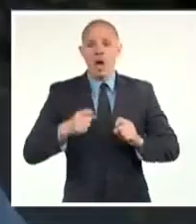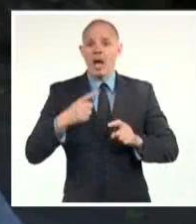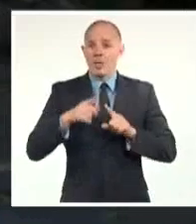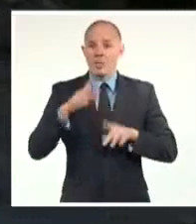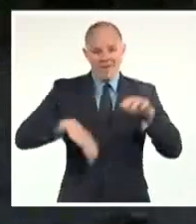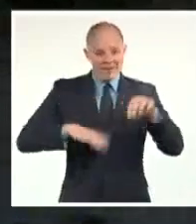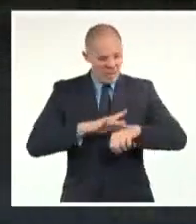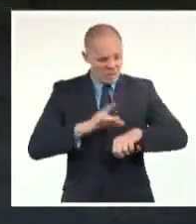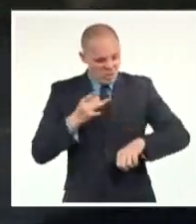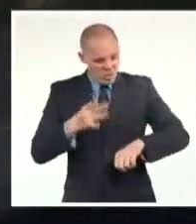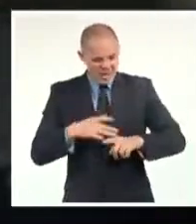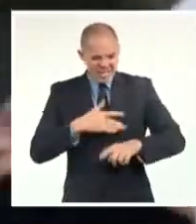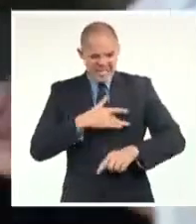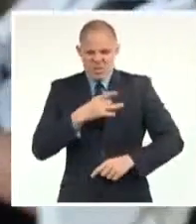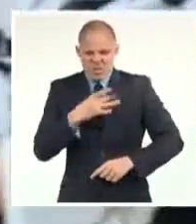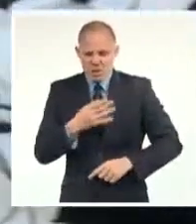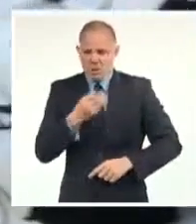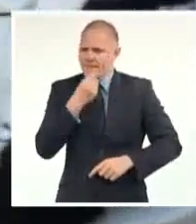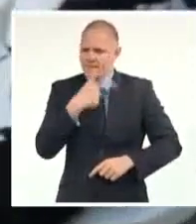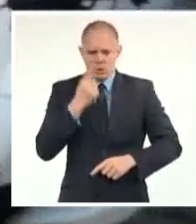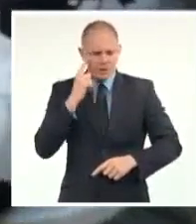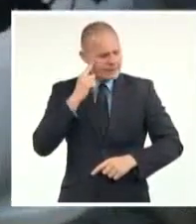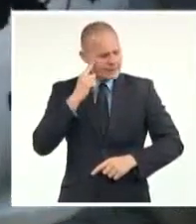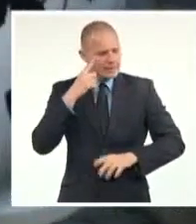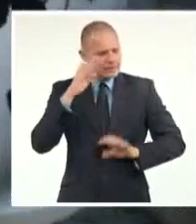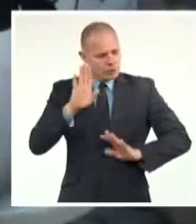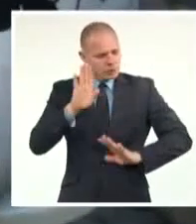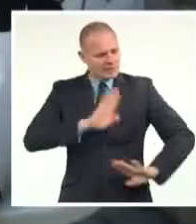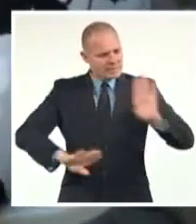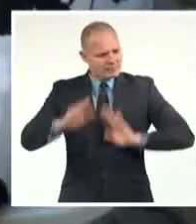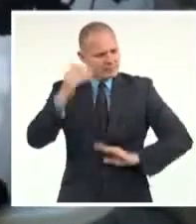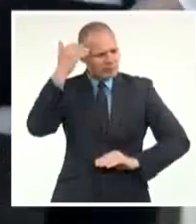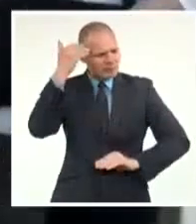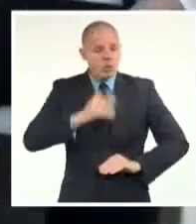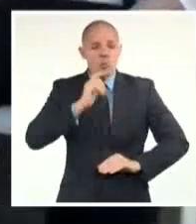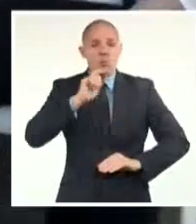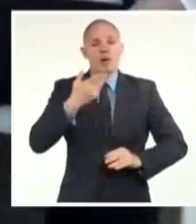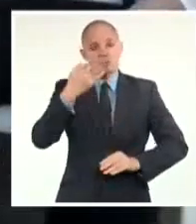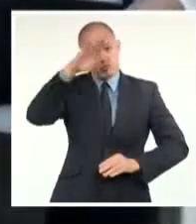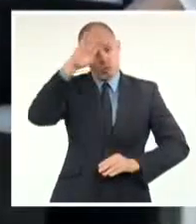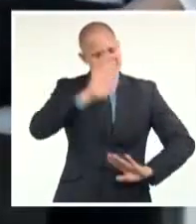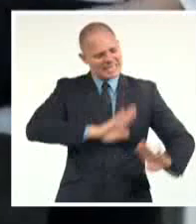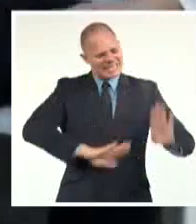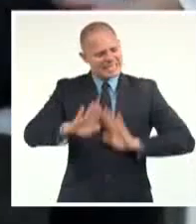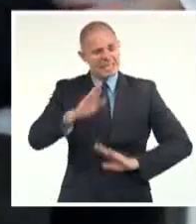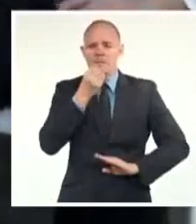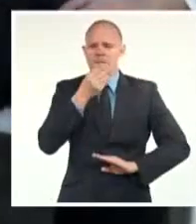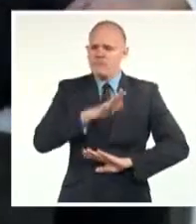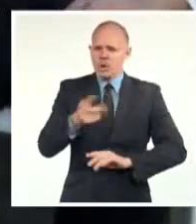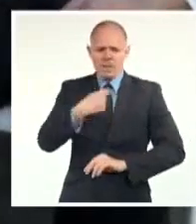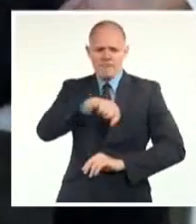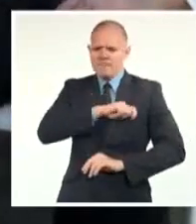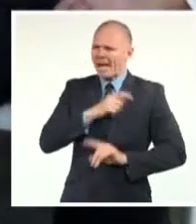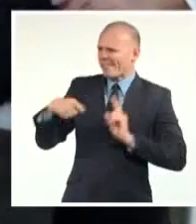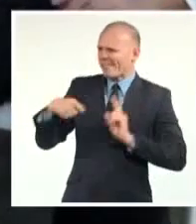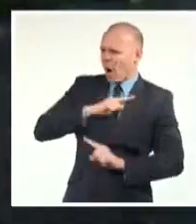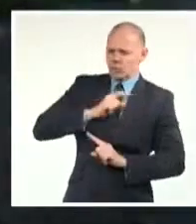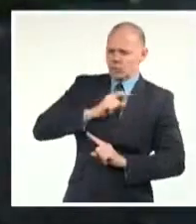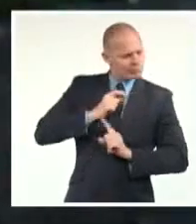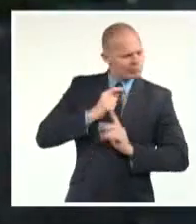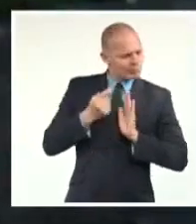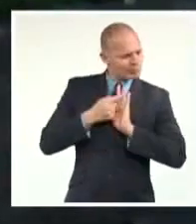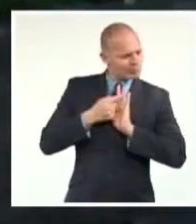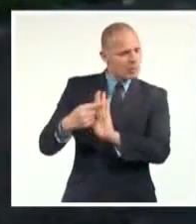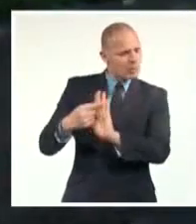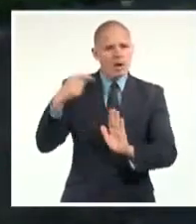dolor reformarían el concepto de patria y sentiría en carne propia el dominio de los poderosos desde los órdenes políticos, cultural